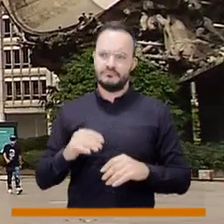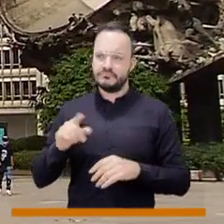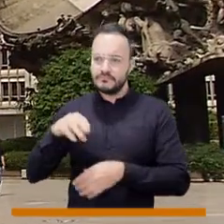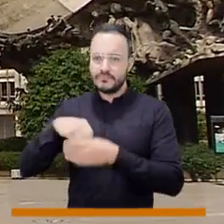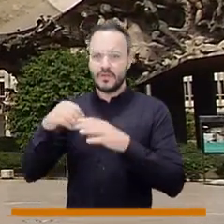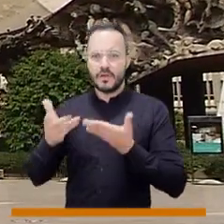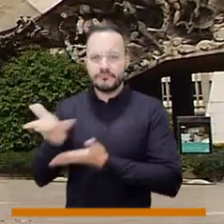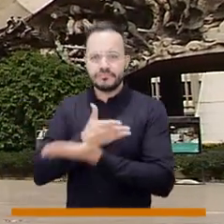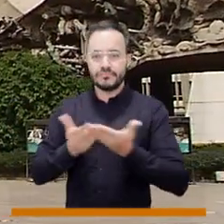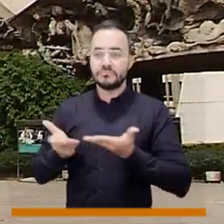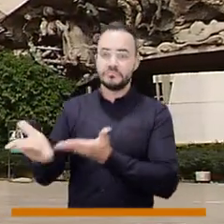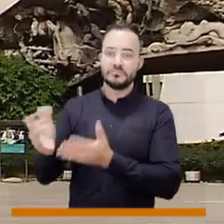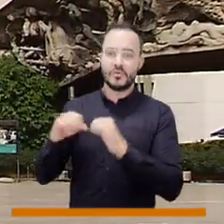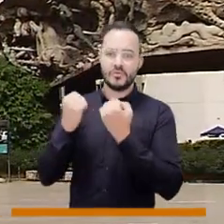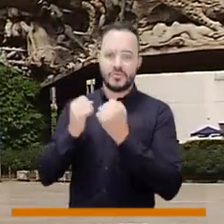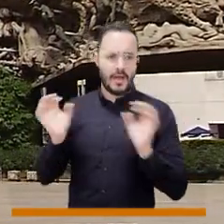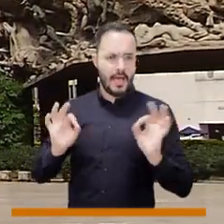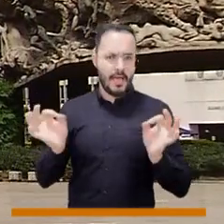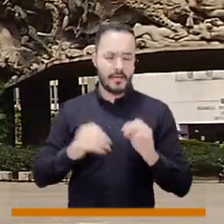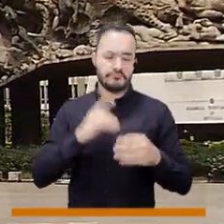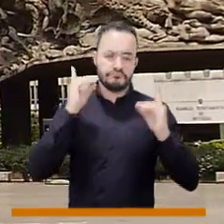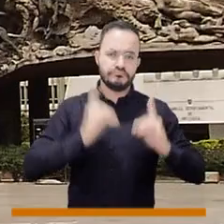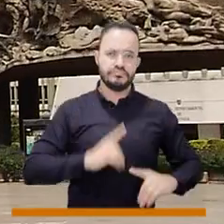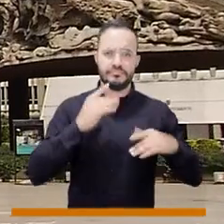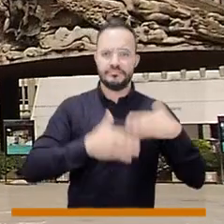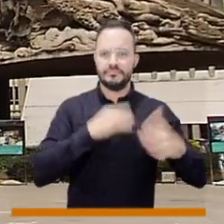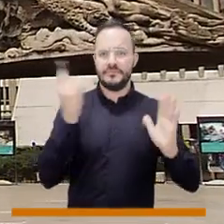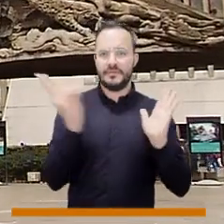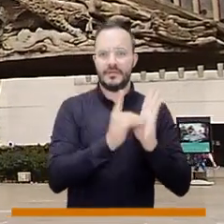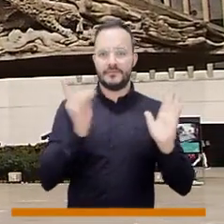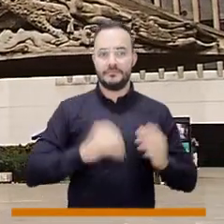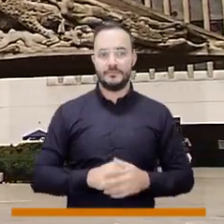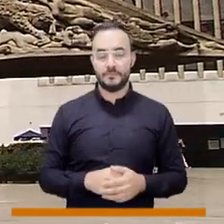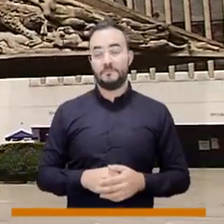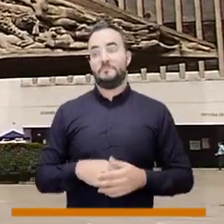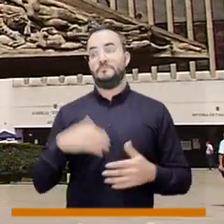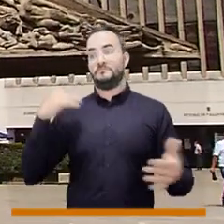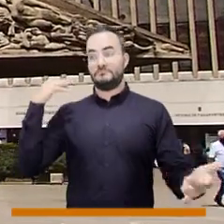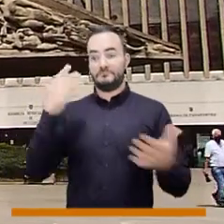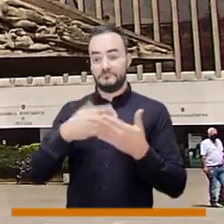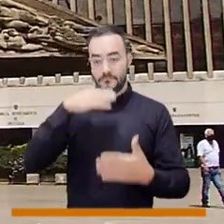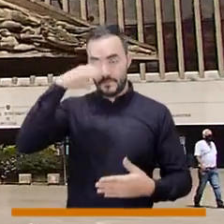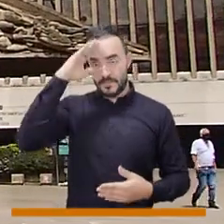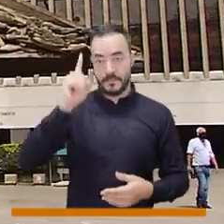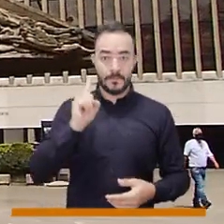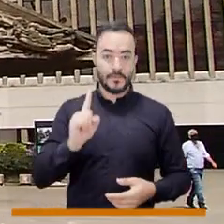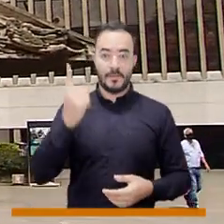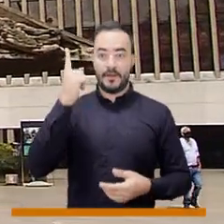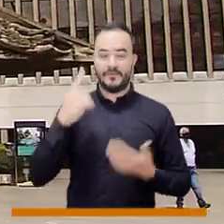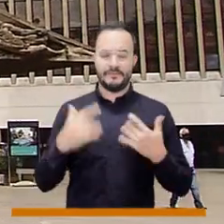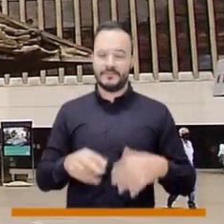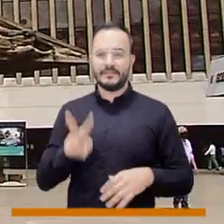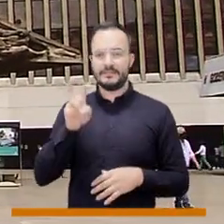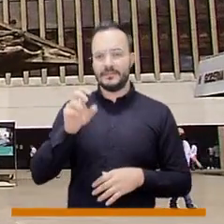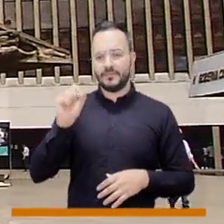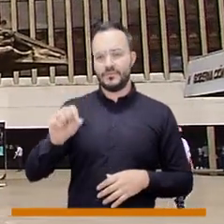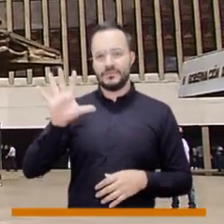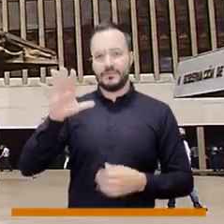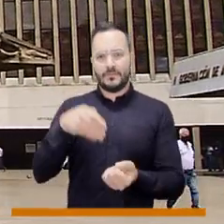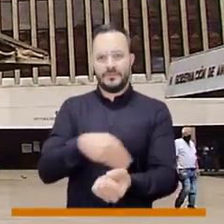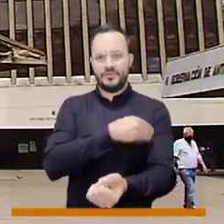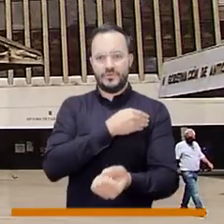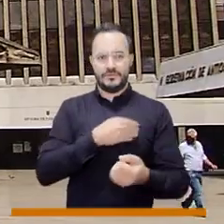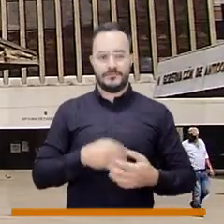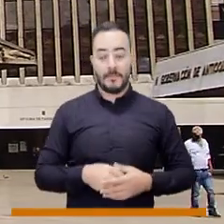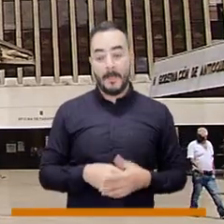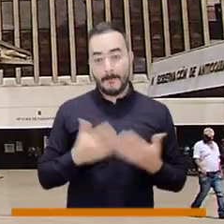radicar extemporáneamente ese proyecto. Fue así como no se lo tuvieron que adoptar por decreto por primera vez en Medellín, de